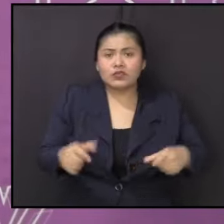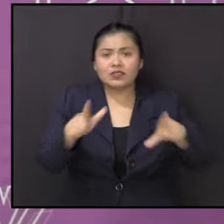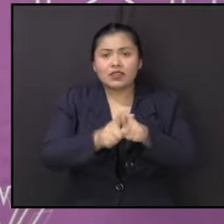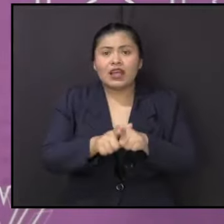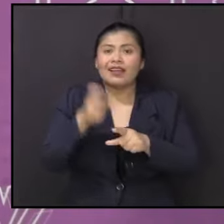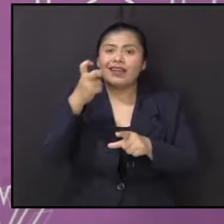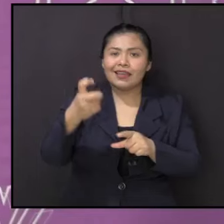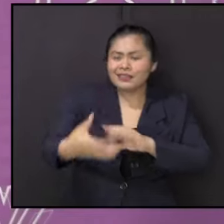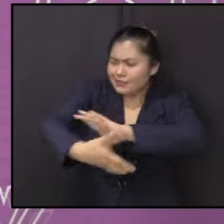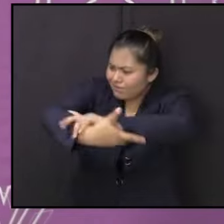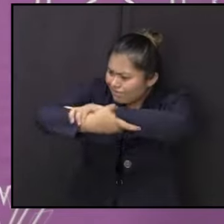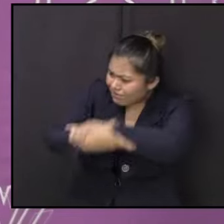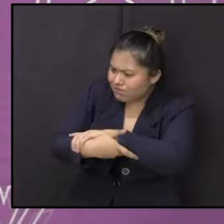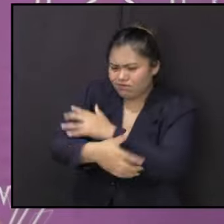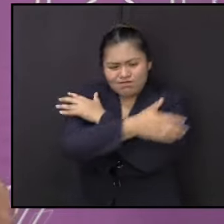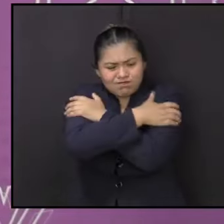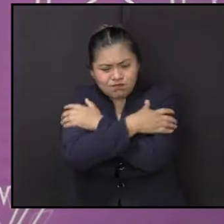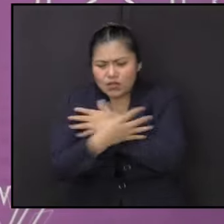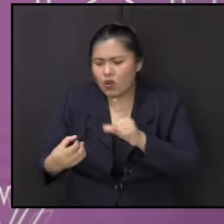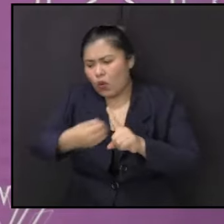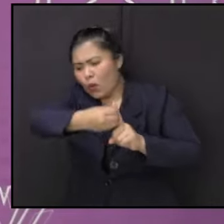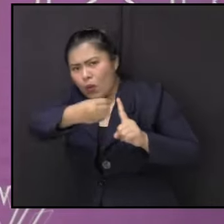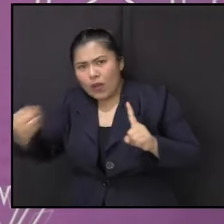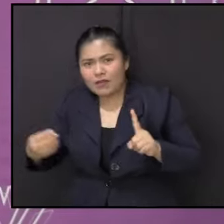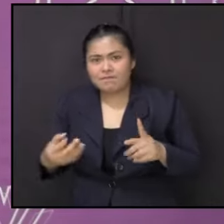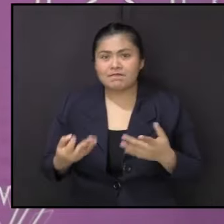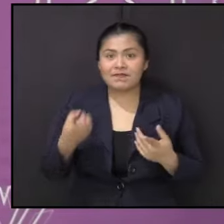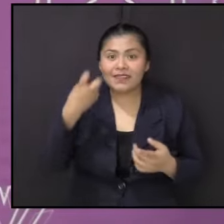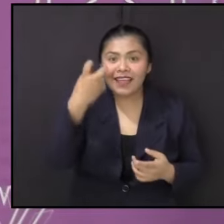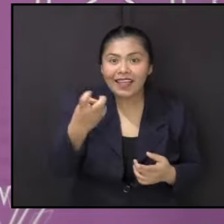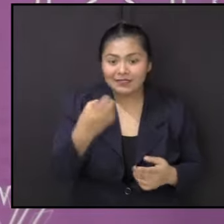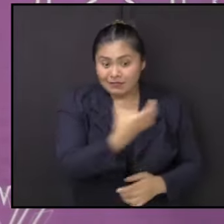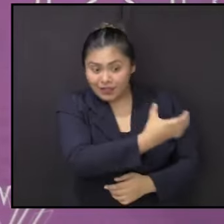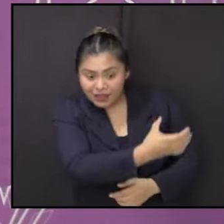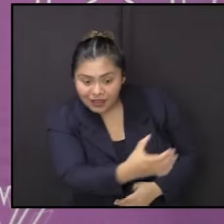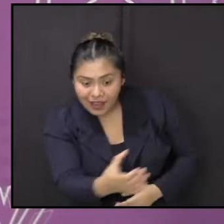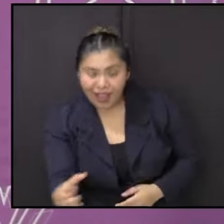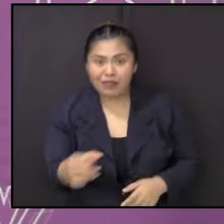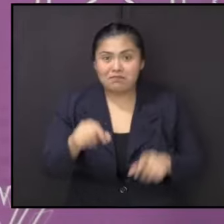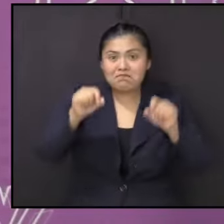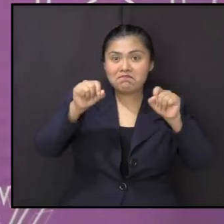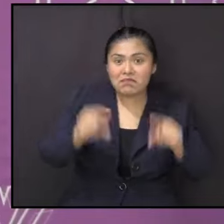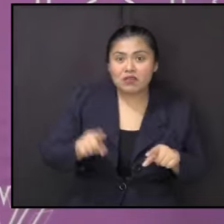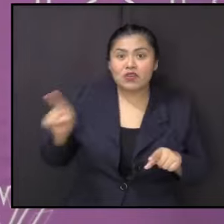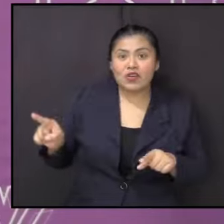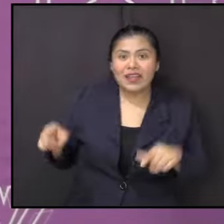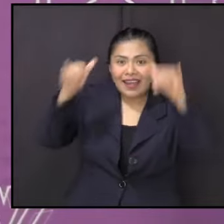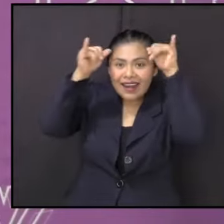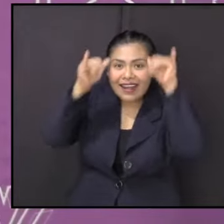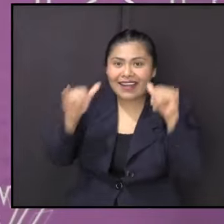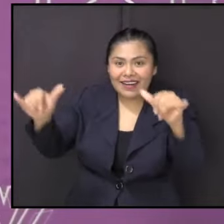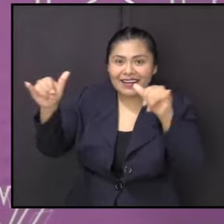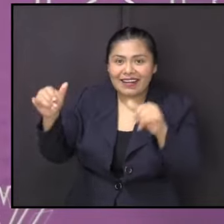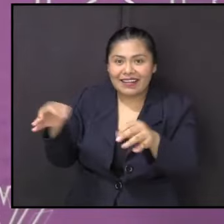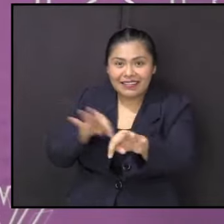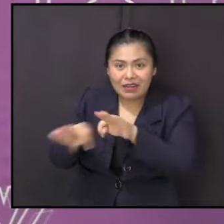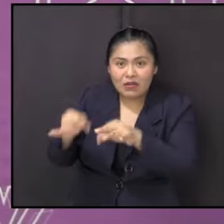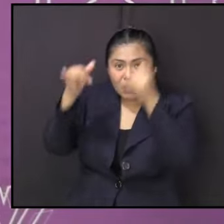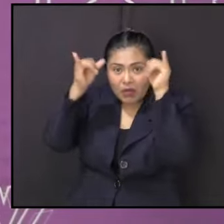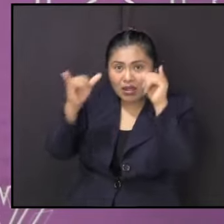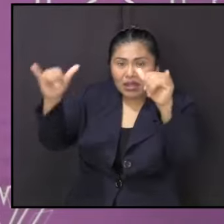que abraza, que reorganiza, como bien dicen, en el campo, como bien dicen en la ganadería, como bien dicen en la